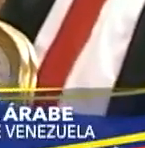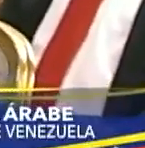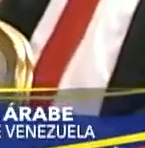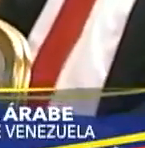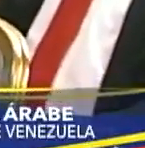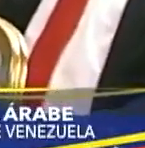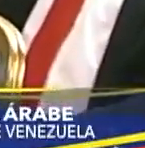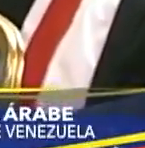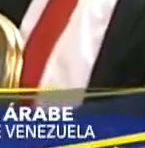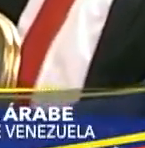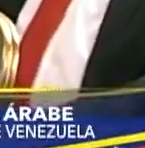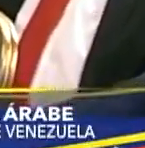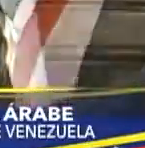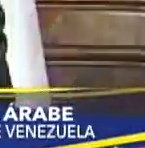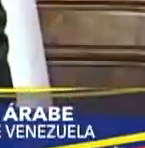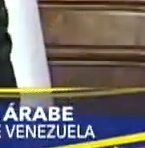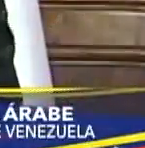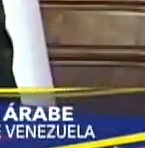Querido compañero